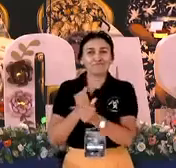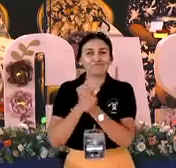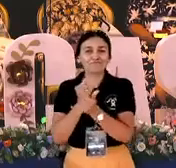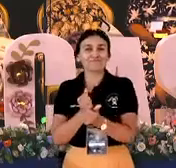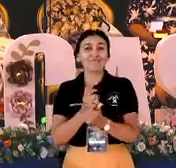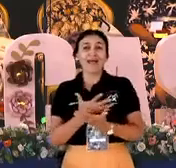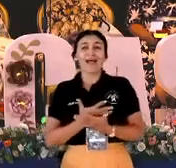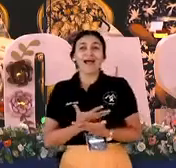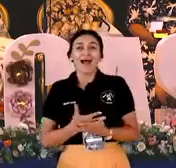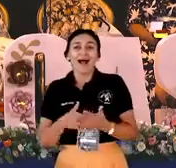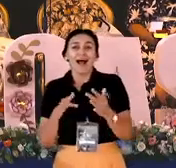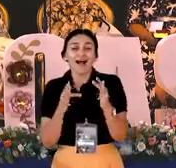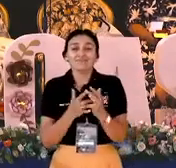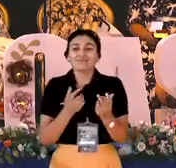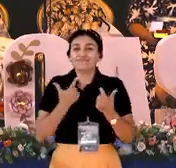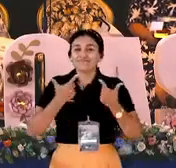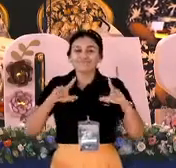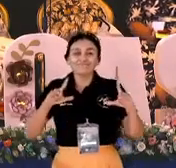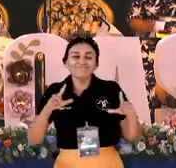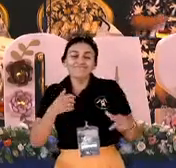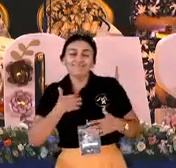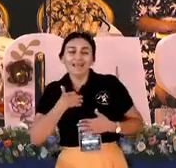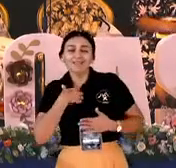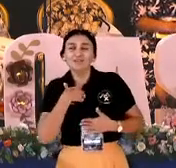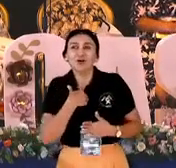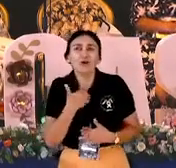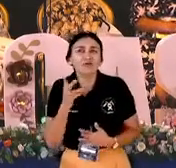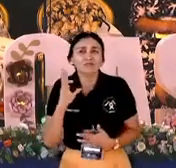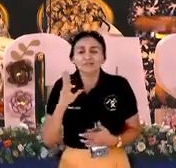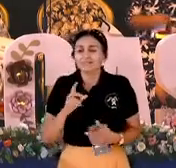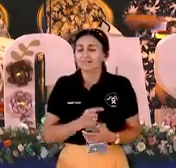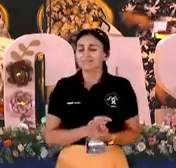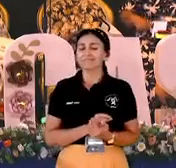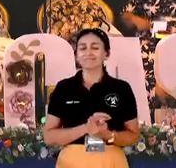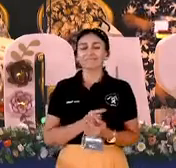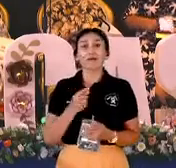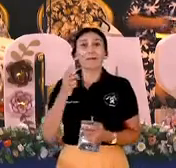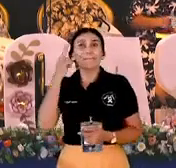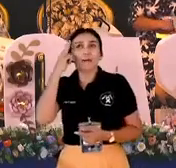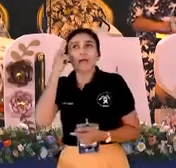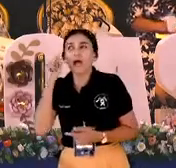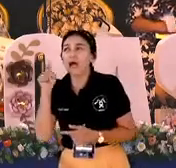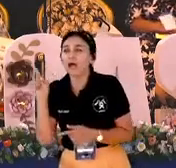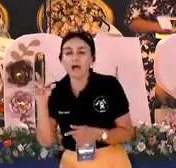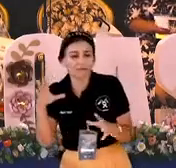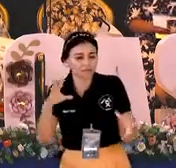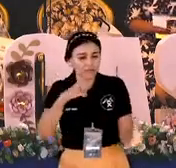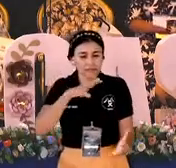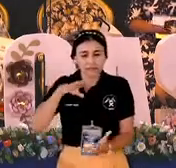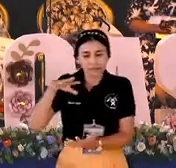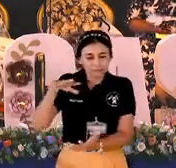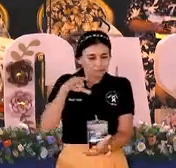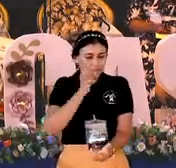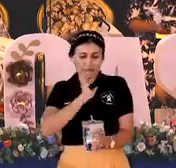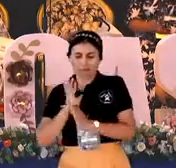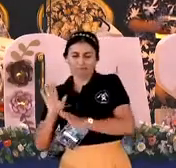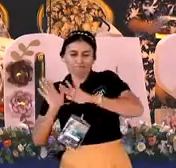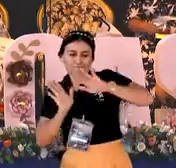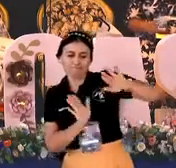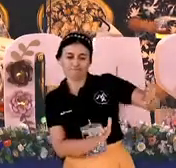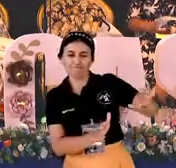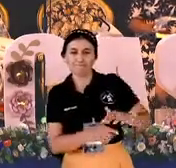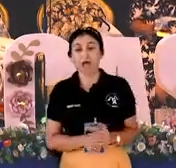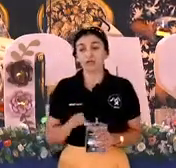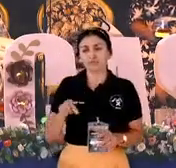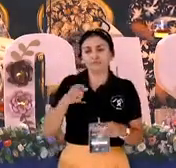Yo también fui un hombre vil, esclavo de los agüeros, vivía creyendo en promesas de este mundo traicionero. Practicando el